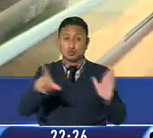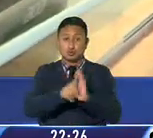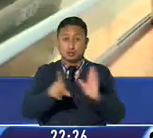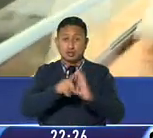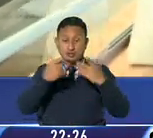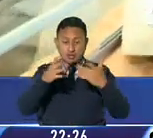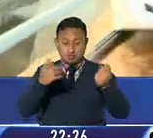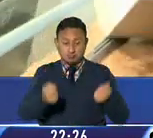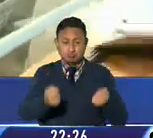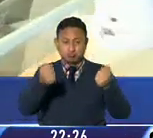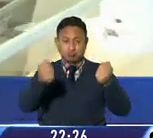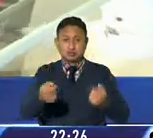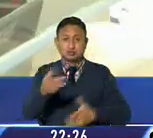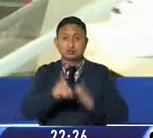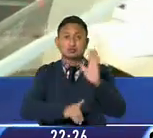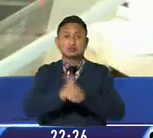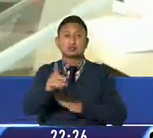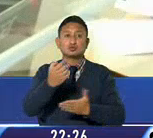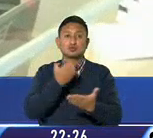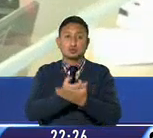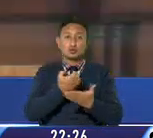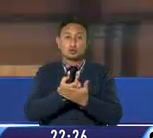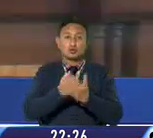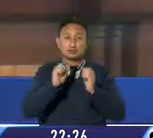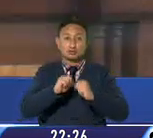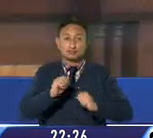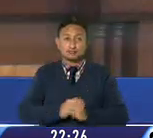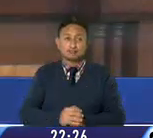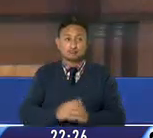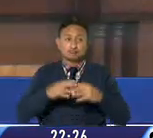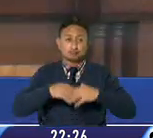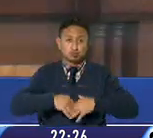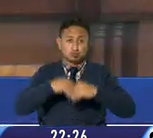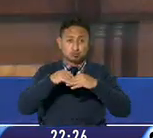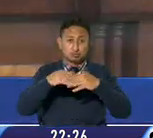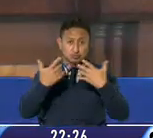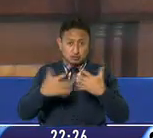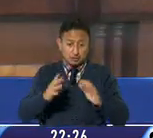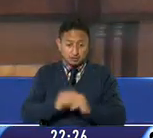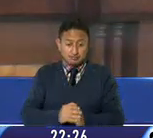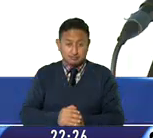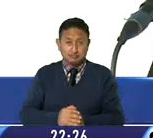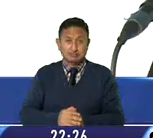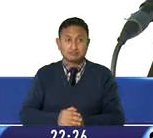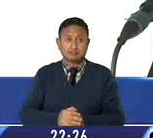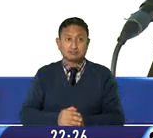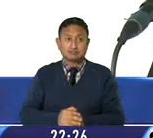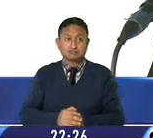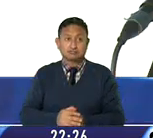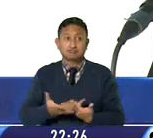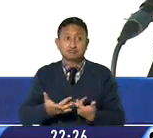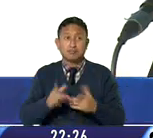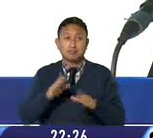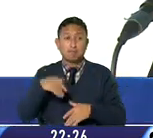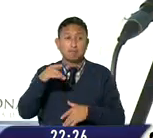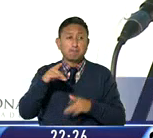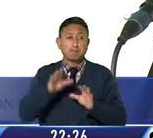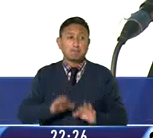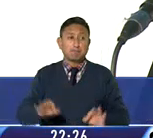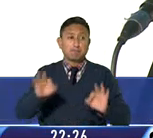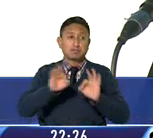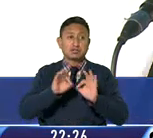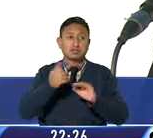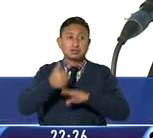desarrollo económico y estabilidad fiscal, a la espera que le den la partida de nacimiento. Lo más importante de todo esto es que el Ejecutivo